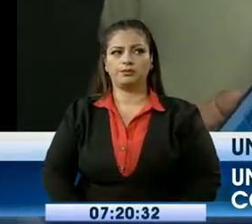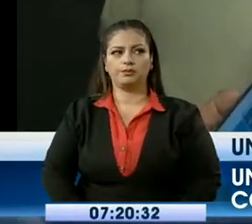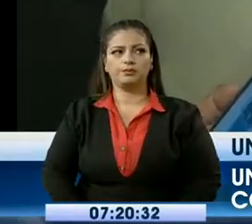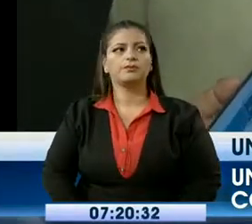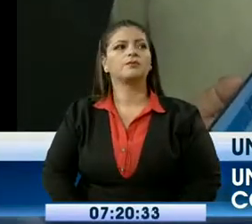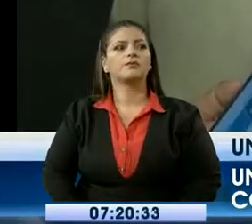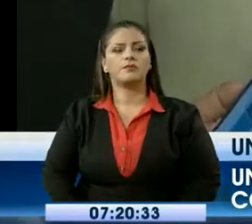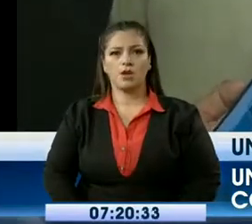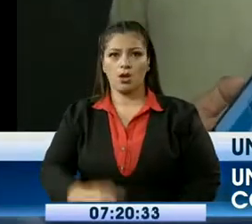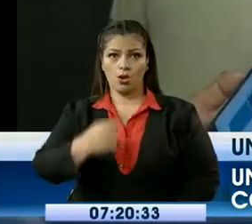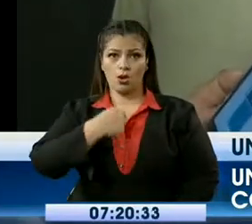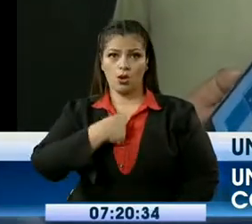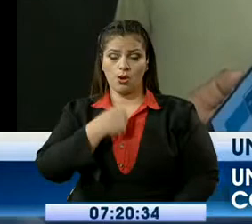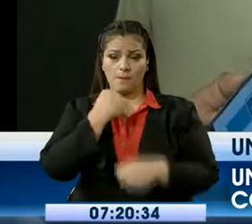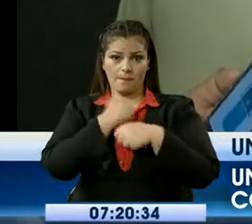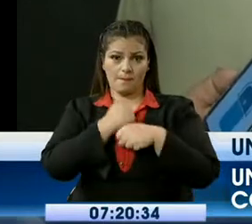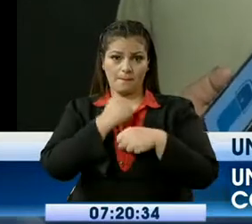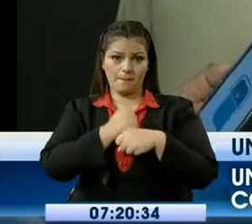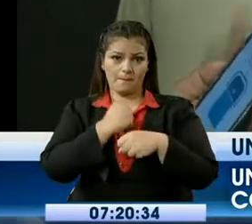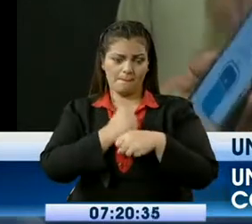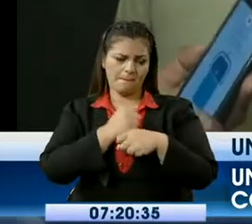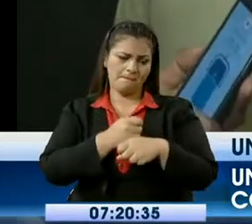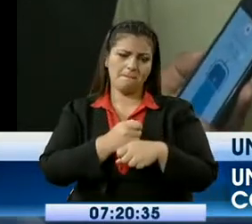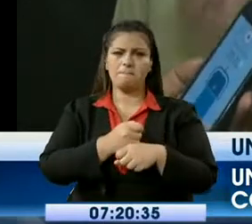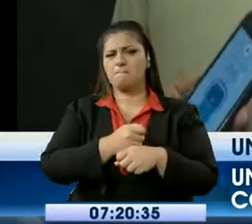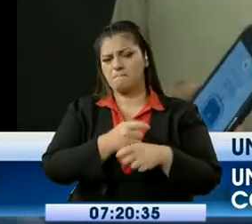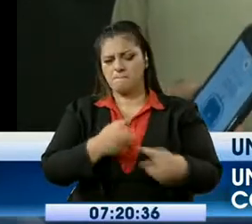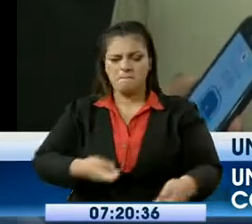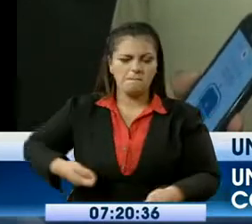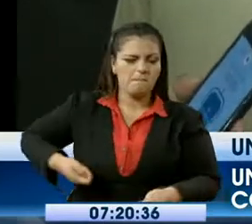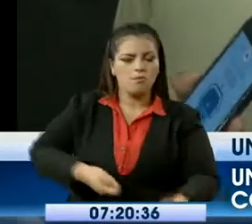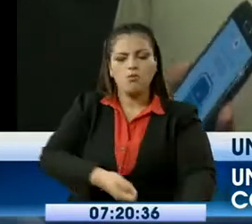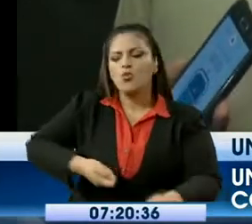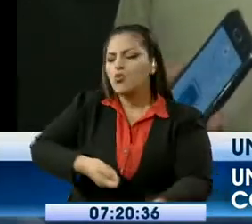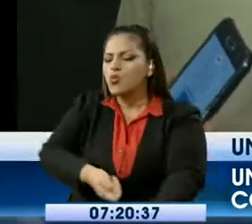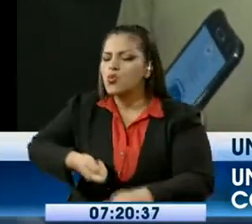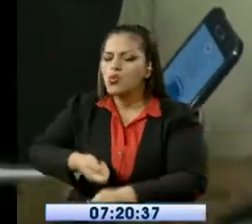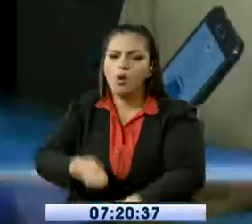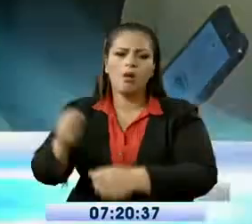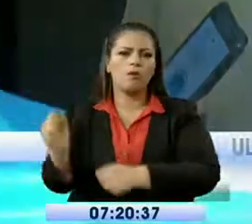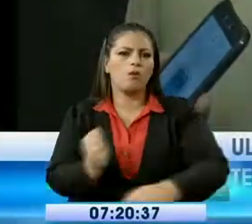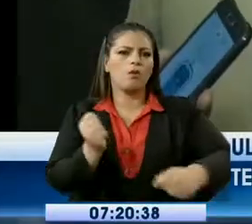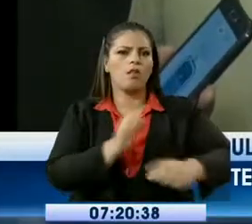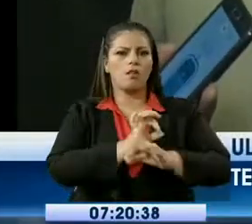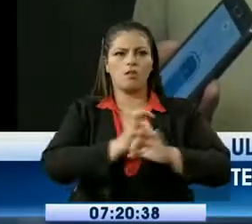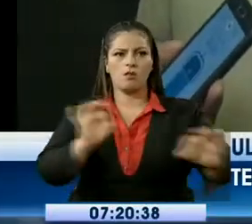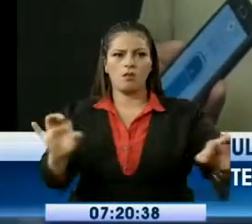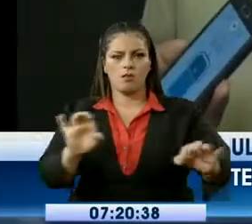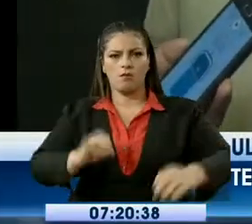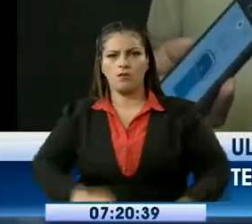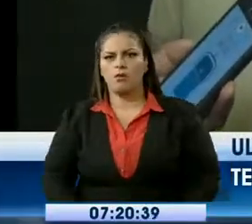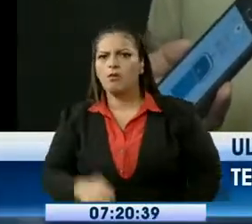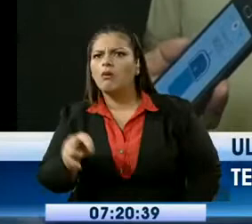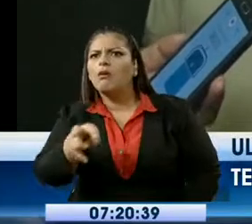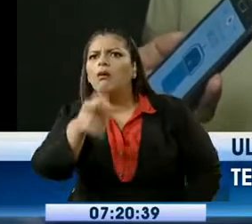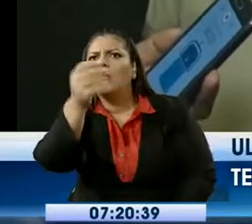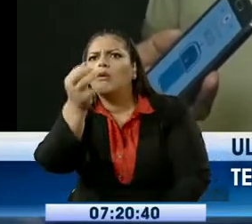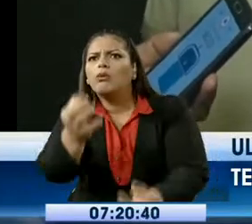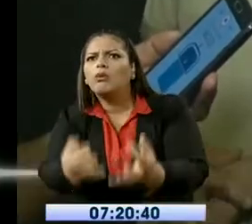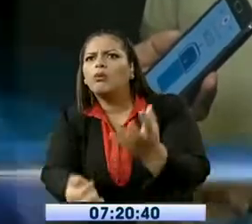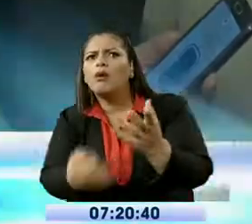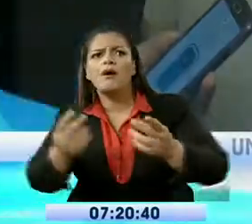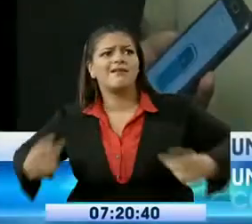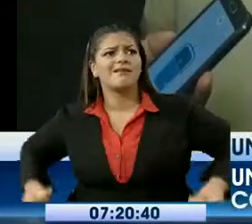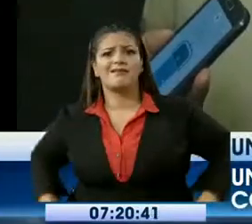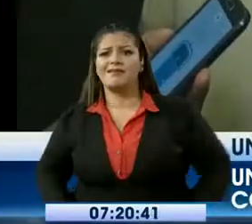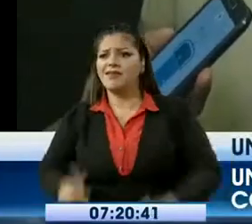cuando volvimos que salió un muy y como estamos poniendo la manguera también un rapidito usamos la manguera propia si no habíamos cogido la manguera rato hasta